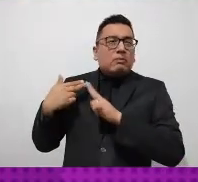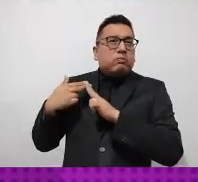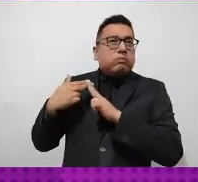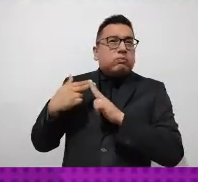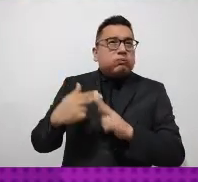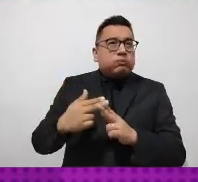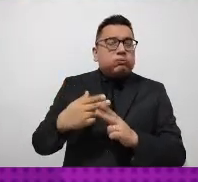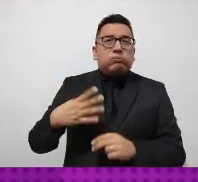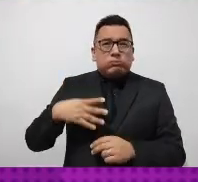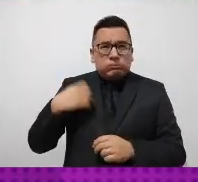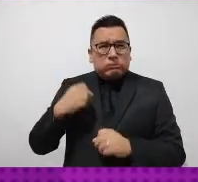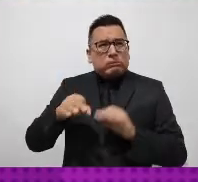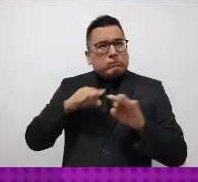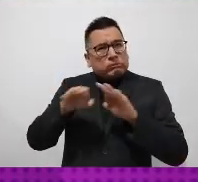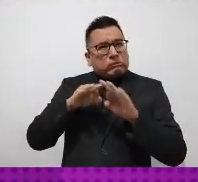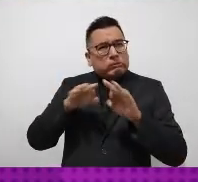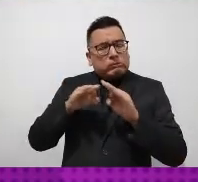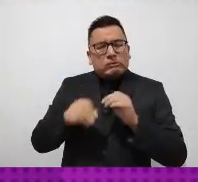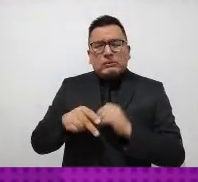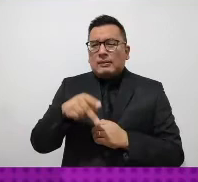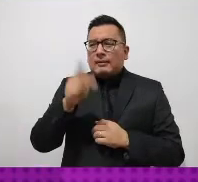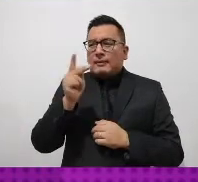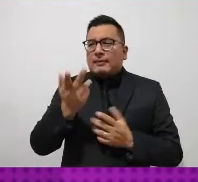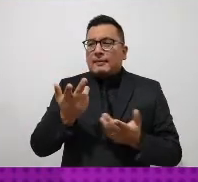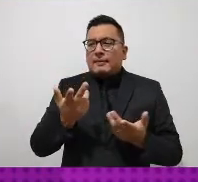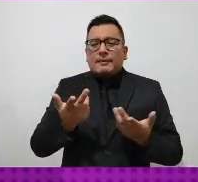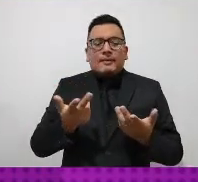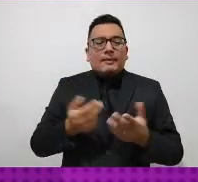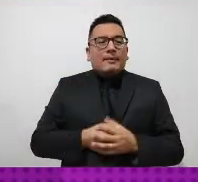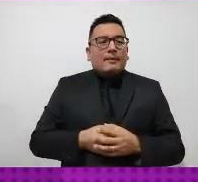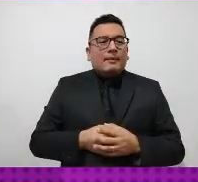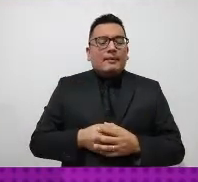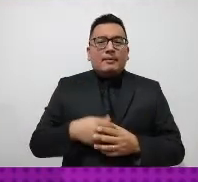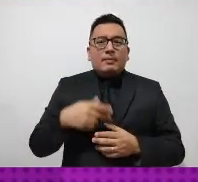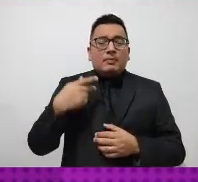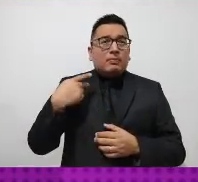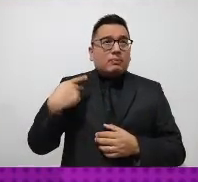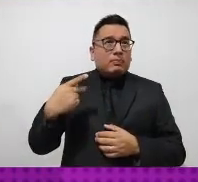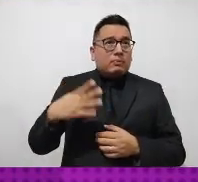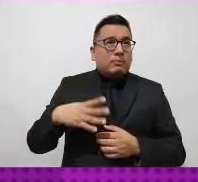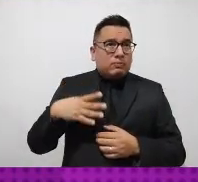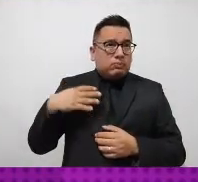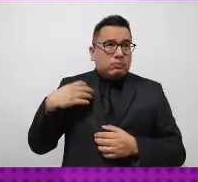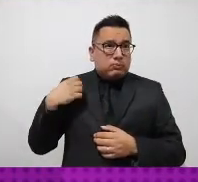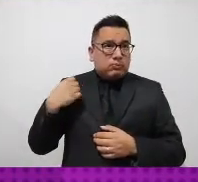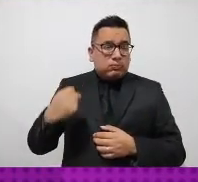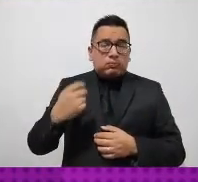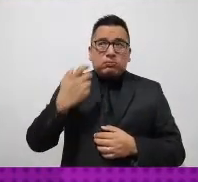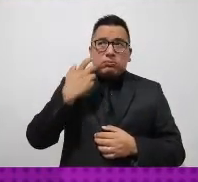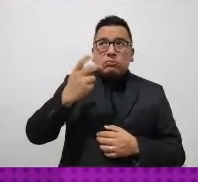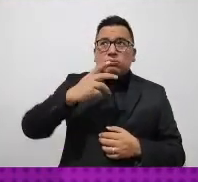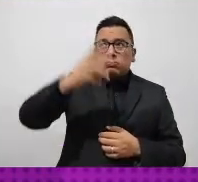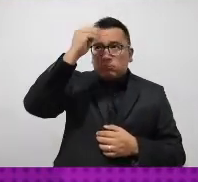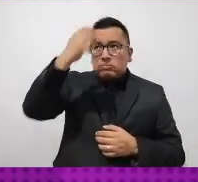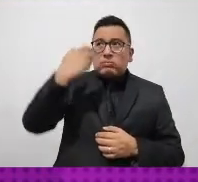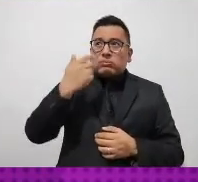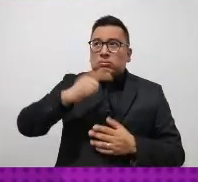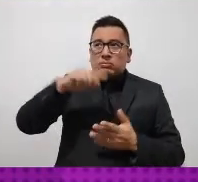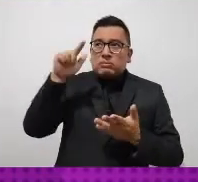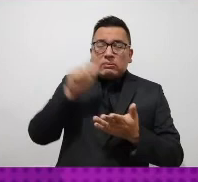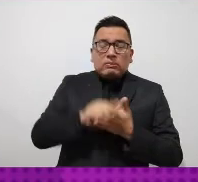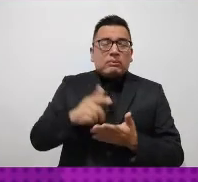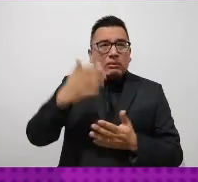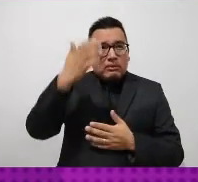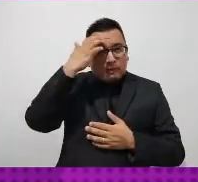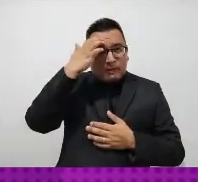pudiera parecer que se está avanzando en esto, pero así como ha crecido la concientización, las leyes en